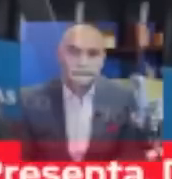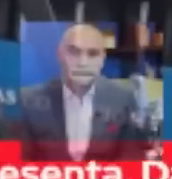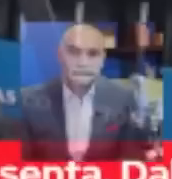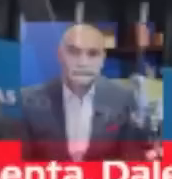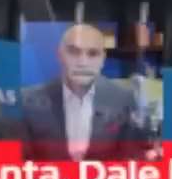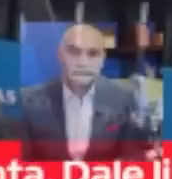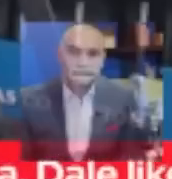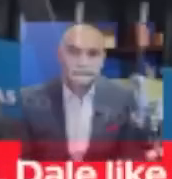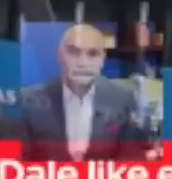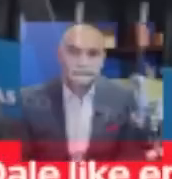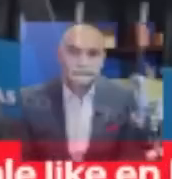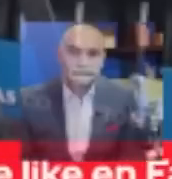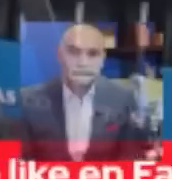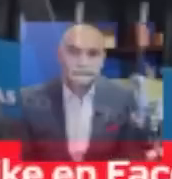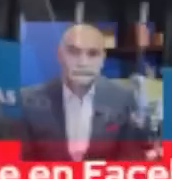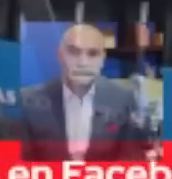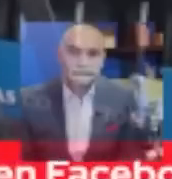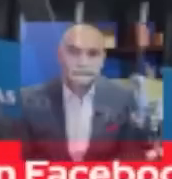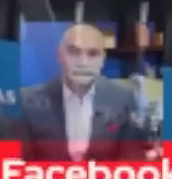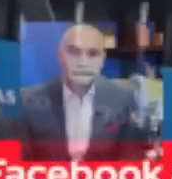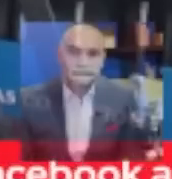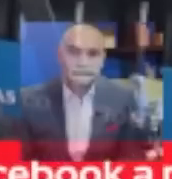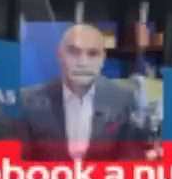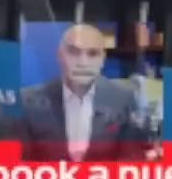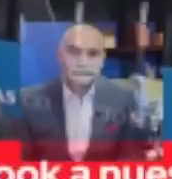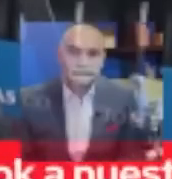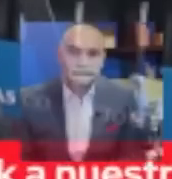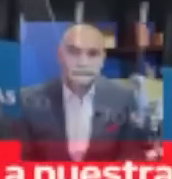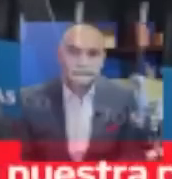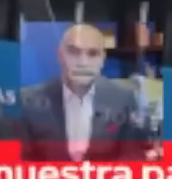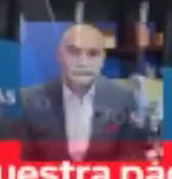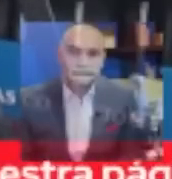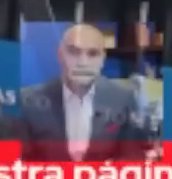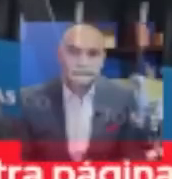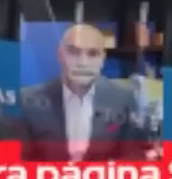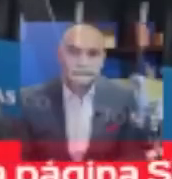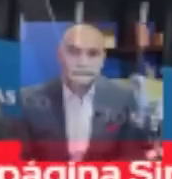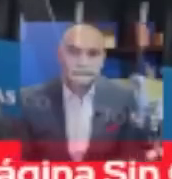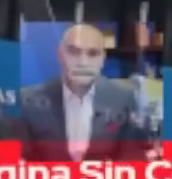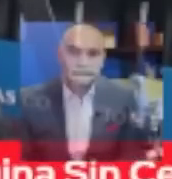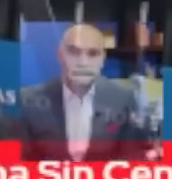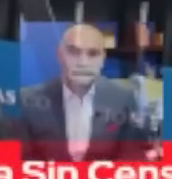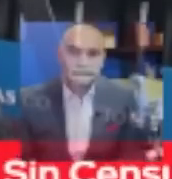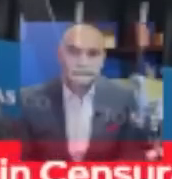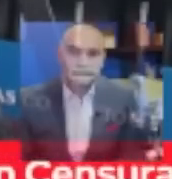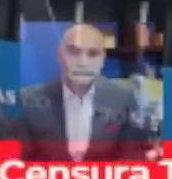de aquí de nuestro canal porque vamos como diría Cerati pues